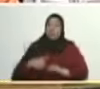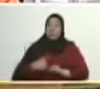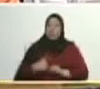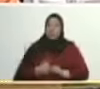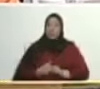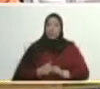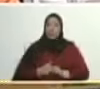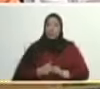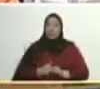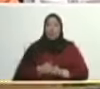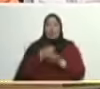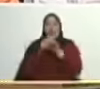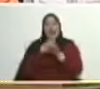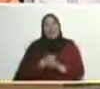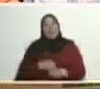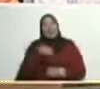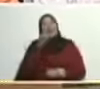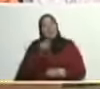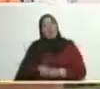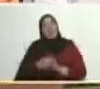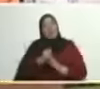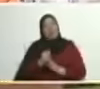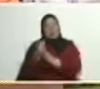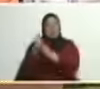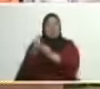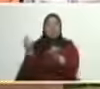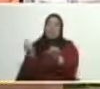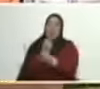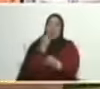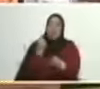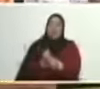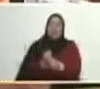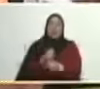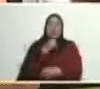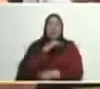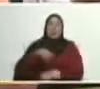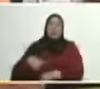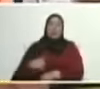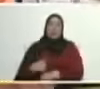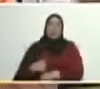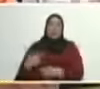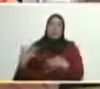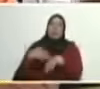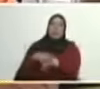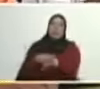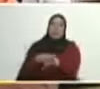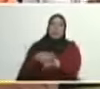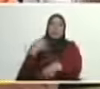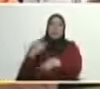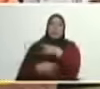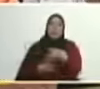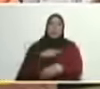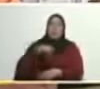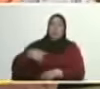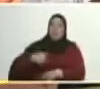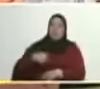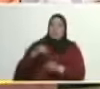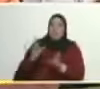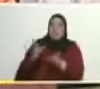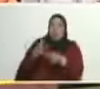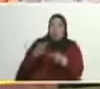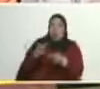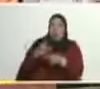Y espero, por supuesto, venir a la época de su investidura de toma de posesión en el mes de agosto.